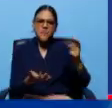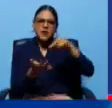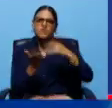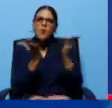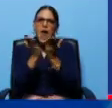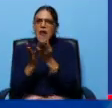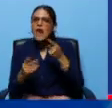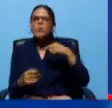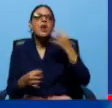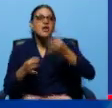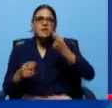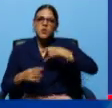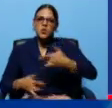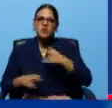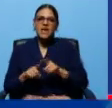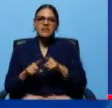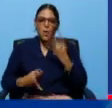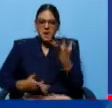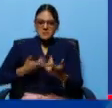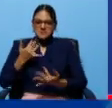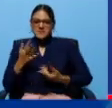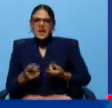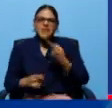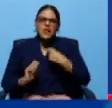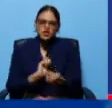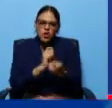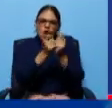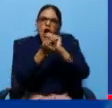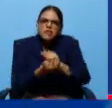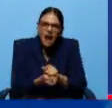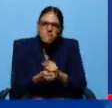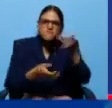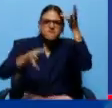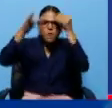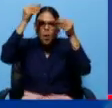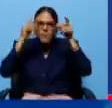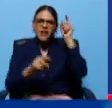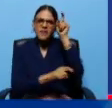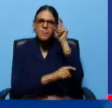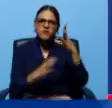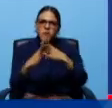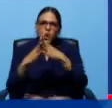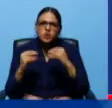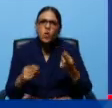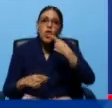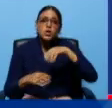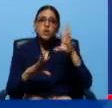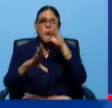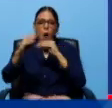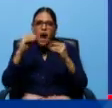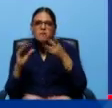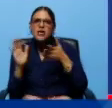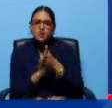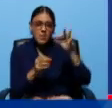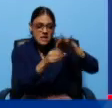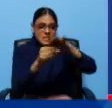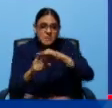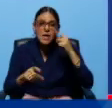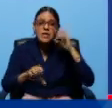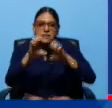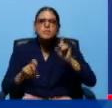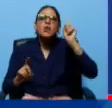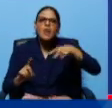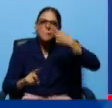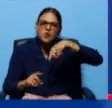escuela. Uno se llena de esta energía vital, de transformación, de pedagogía. Cuando hablamos del semillero científico, también hablamos de